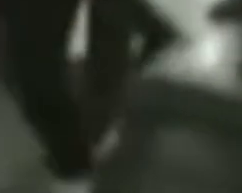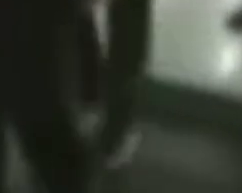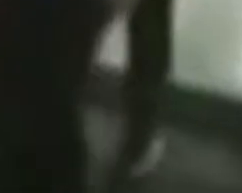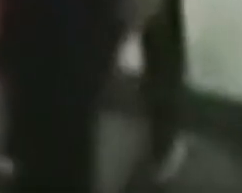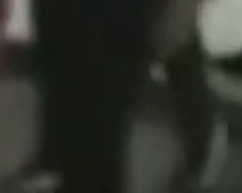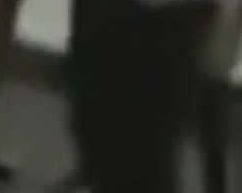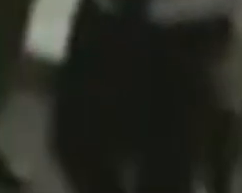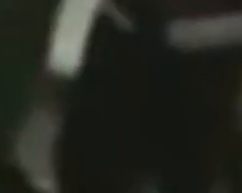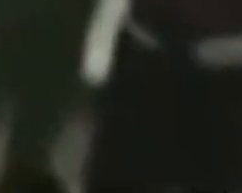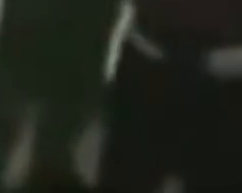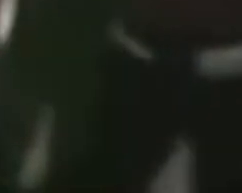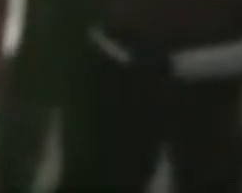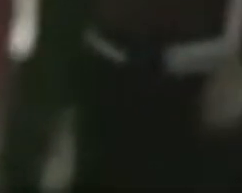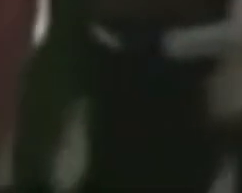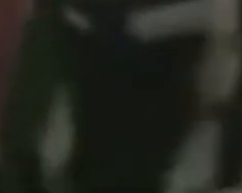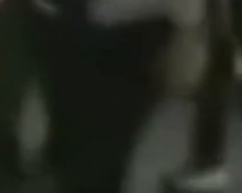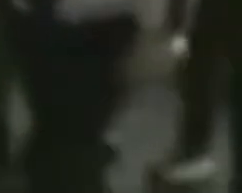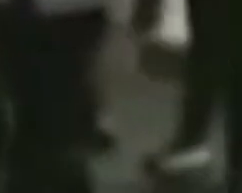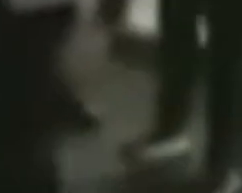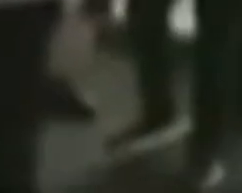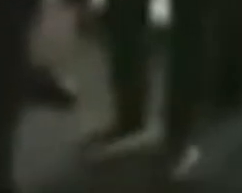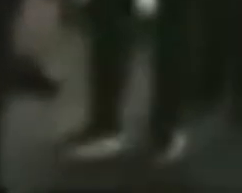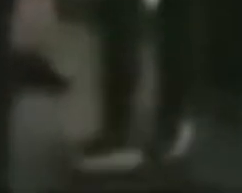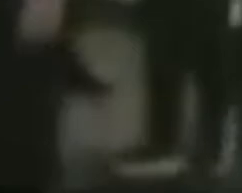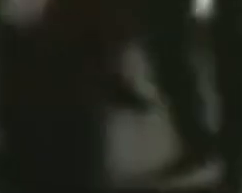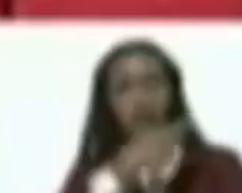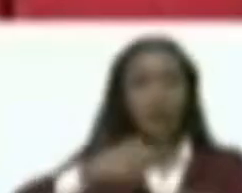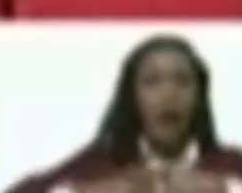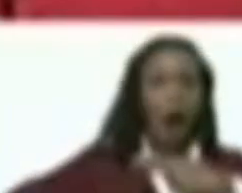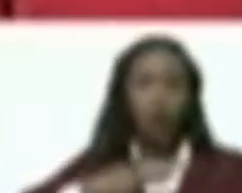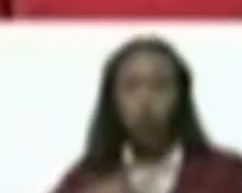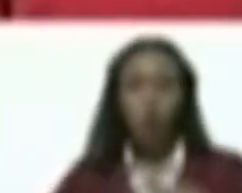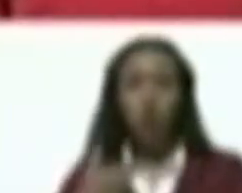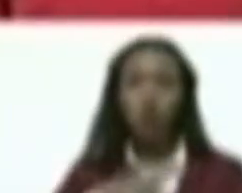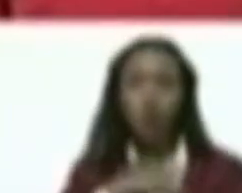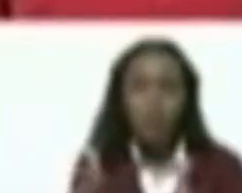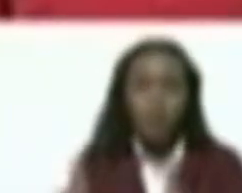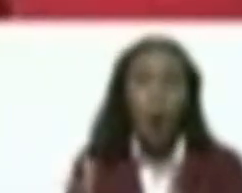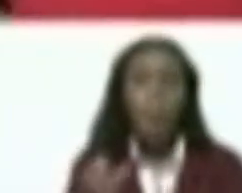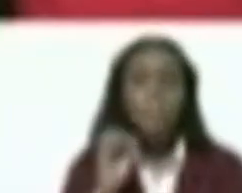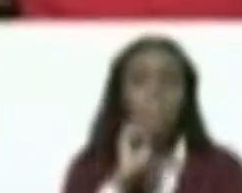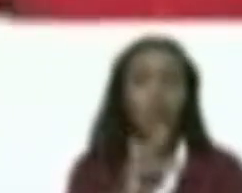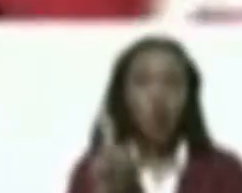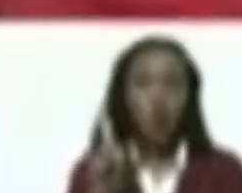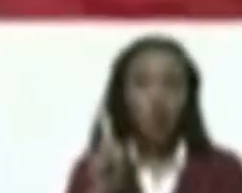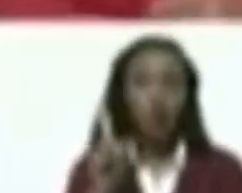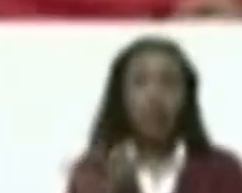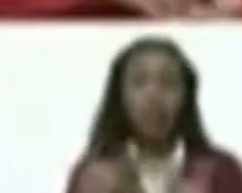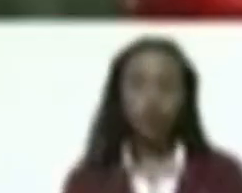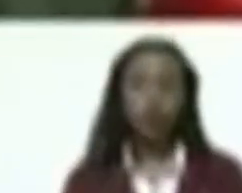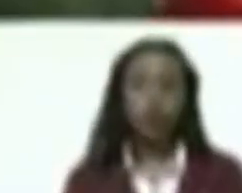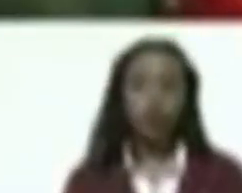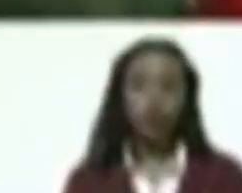felicitar. Rodeado de su equipo, Nicolás Maduro ha salido a celebrar la victoria. Hemos ganado 21, incluyendo la